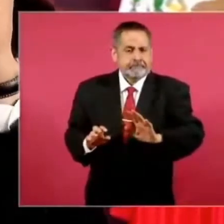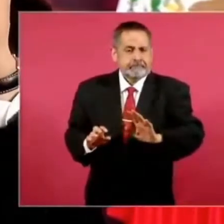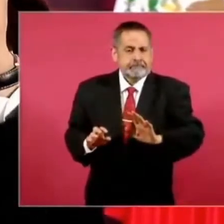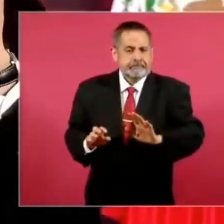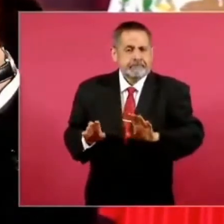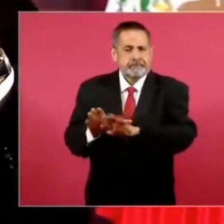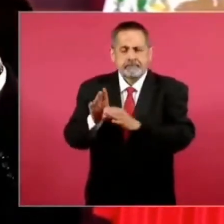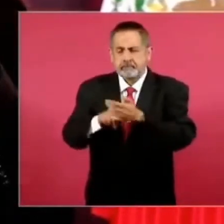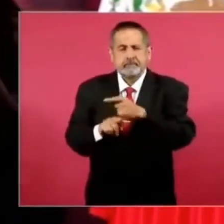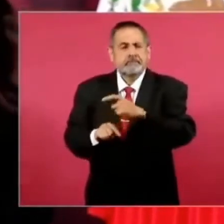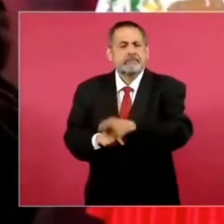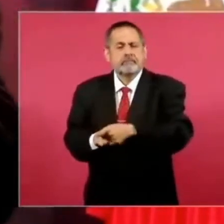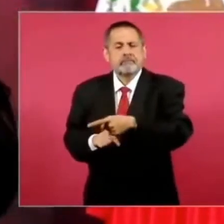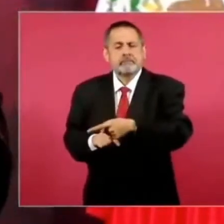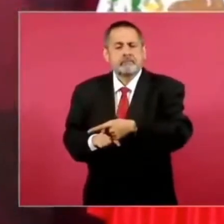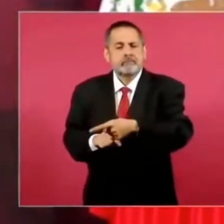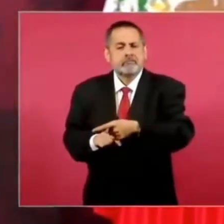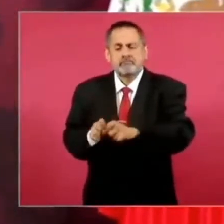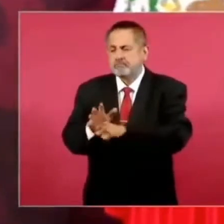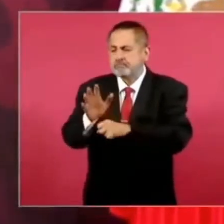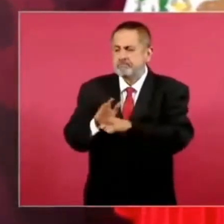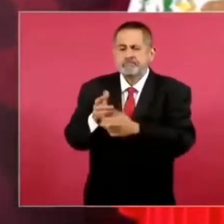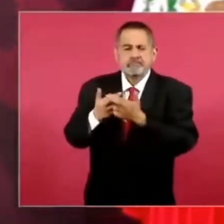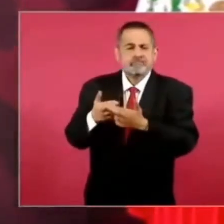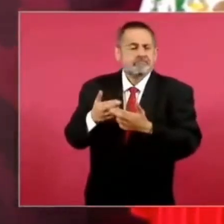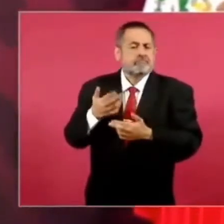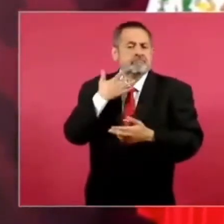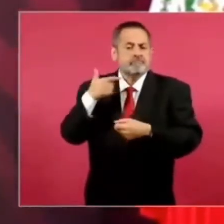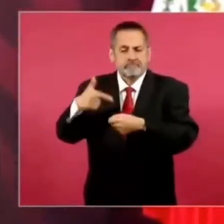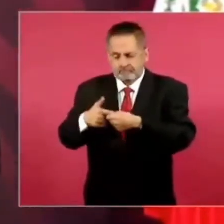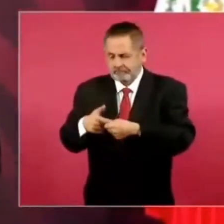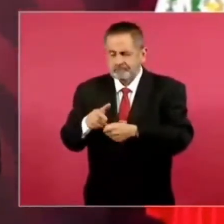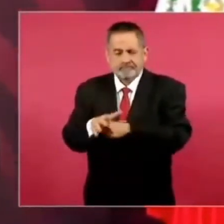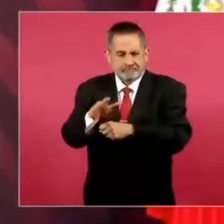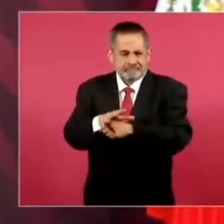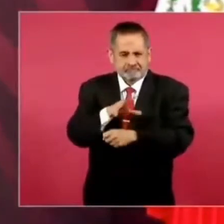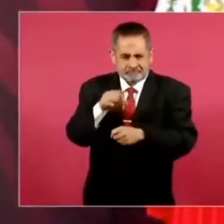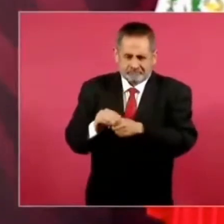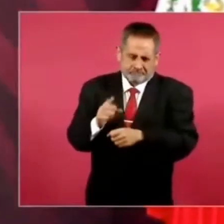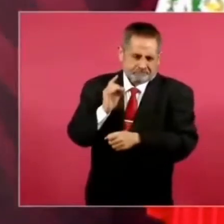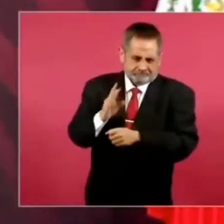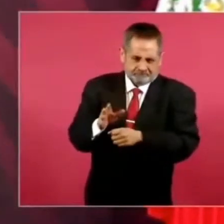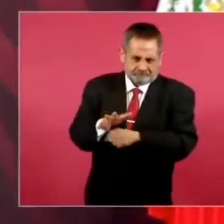el abasto de gasolinas